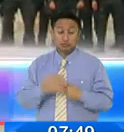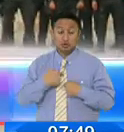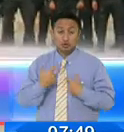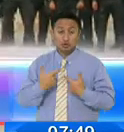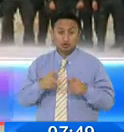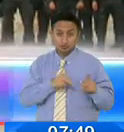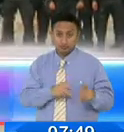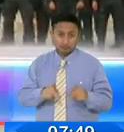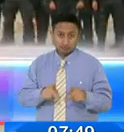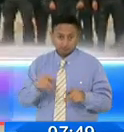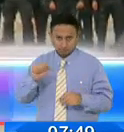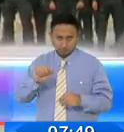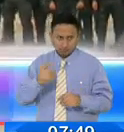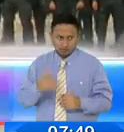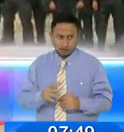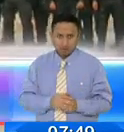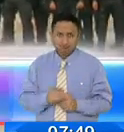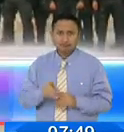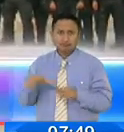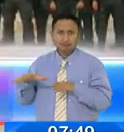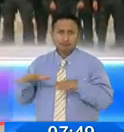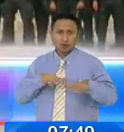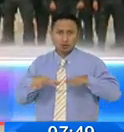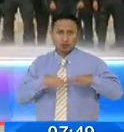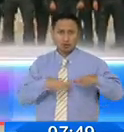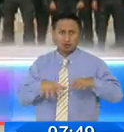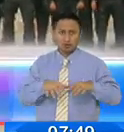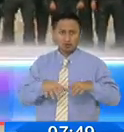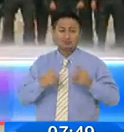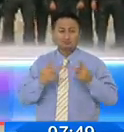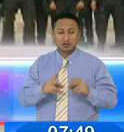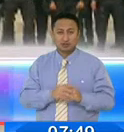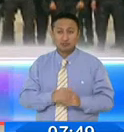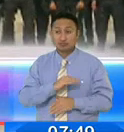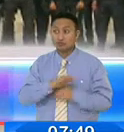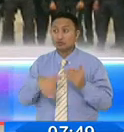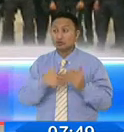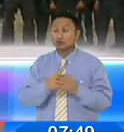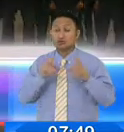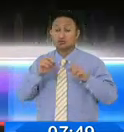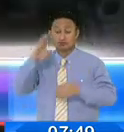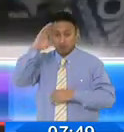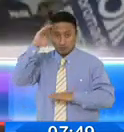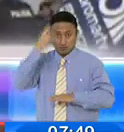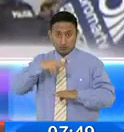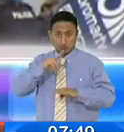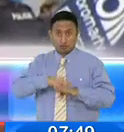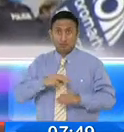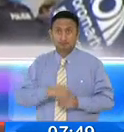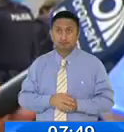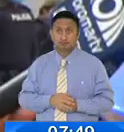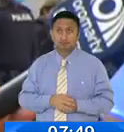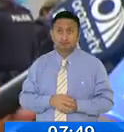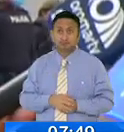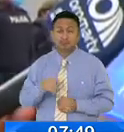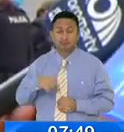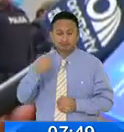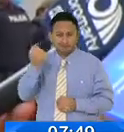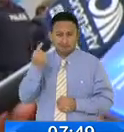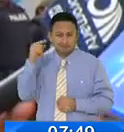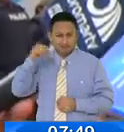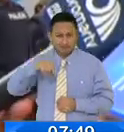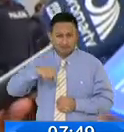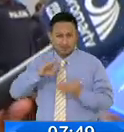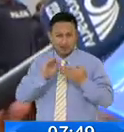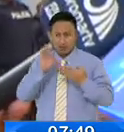para coordinar así mismo con todos los ejes de la Policía Nacional. Tenemos entendido que hay un índice alto